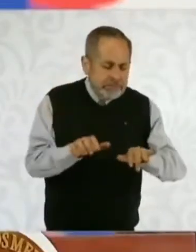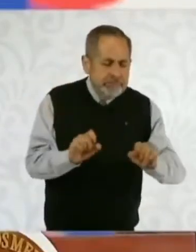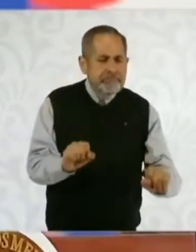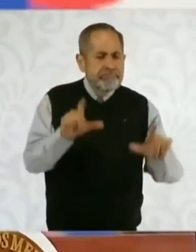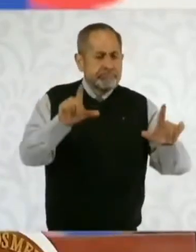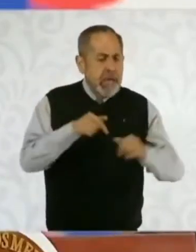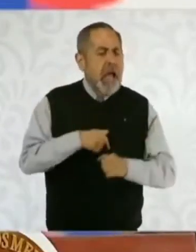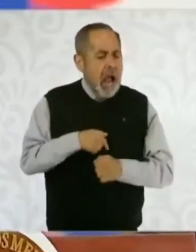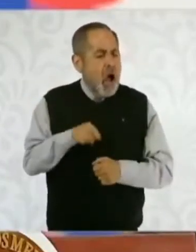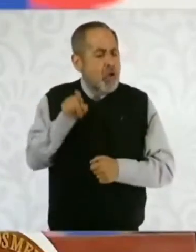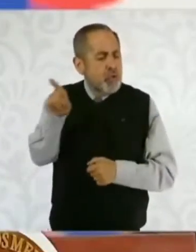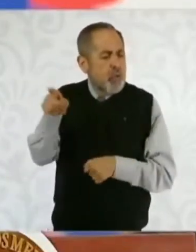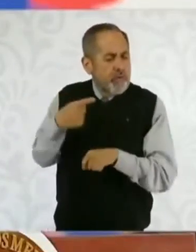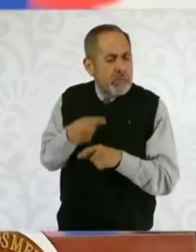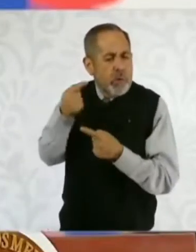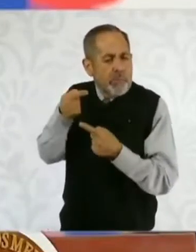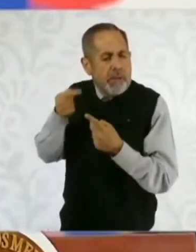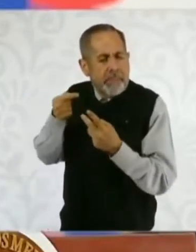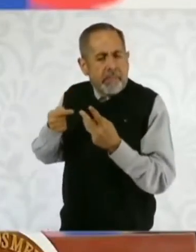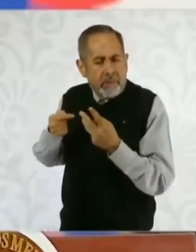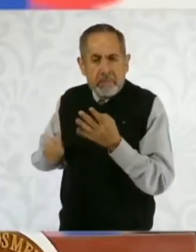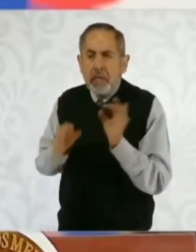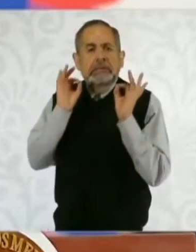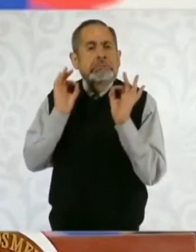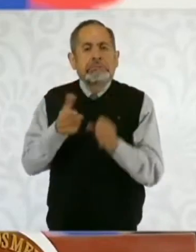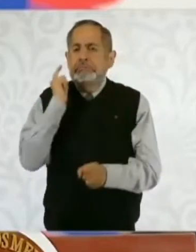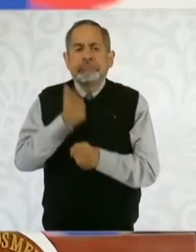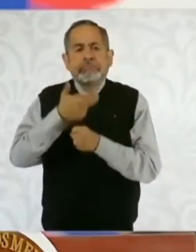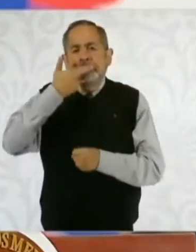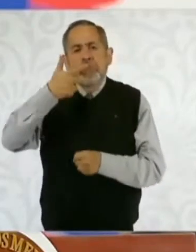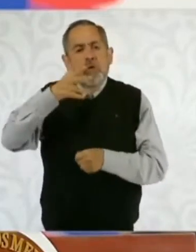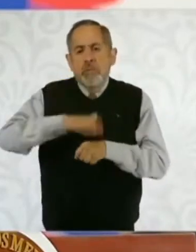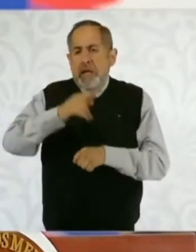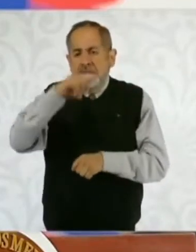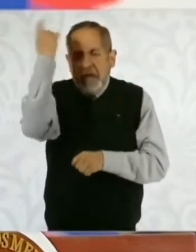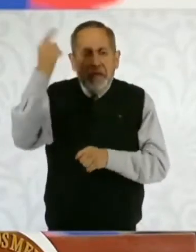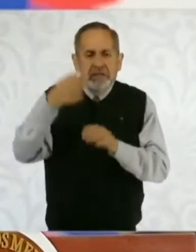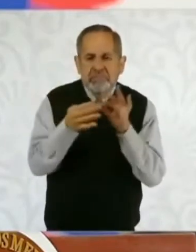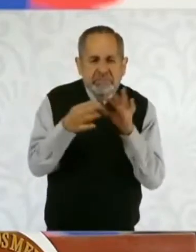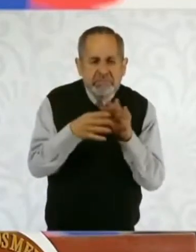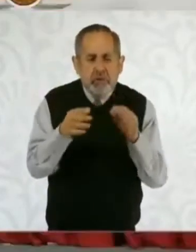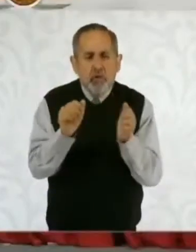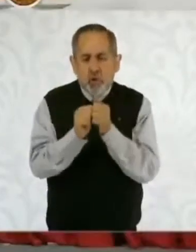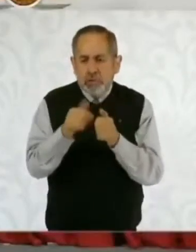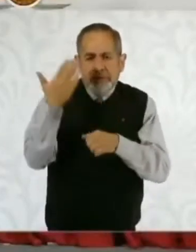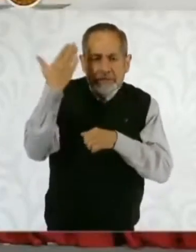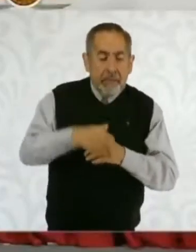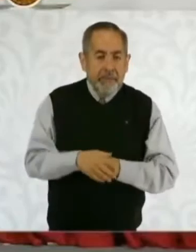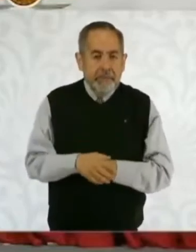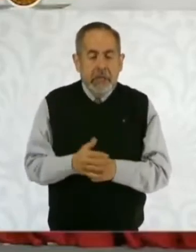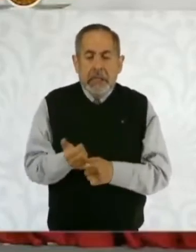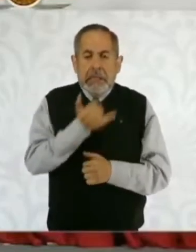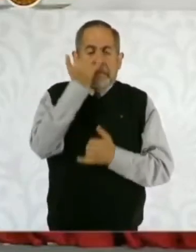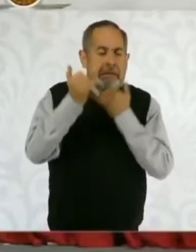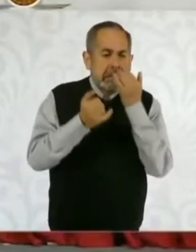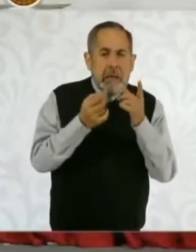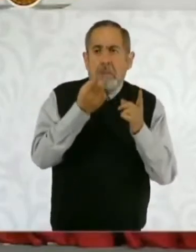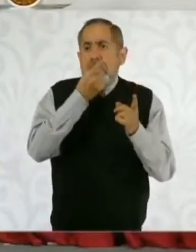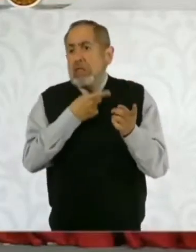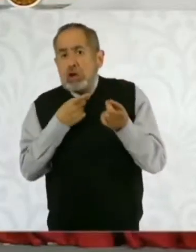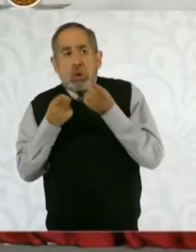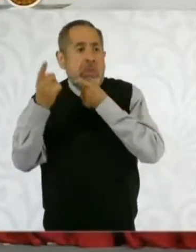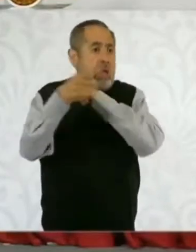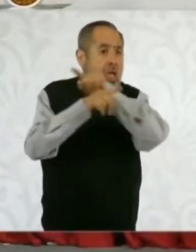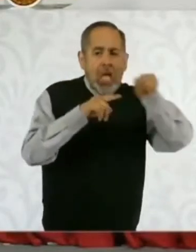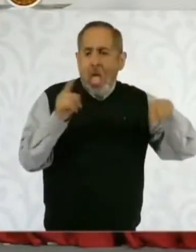permite diagnósticos mucho más precisos y tratamientos mejor informados. Reduce errores que la